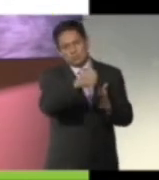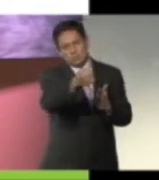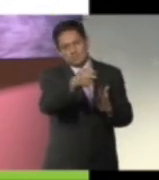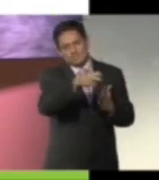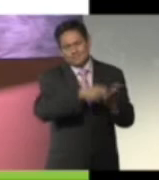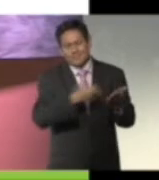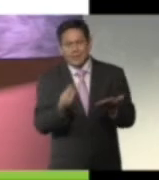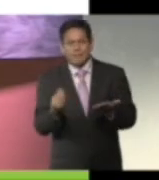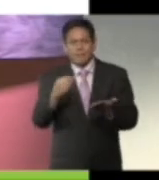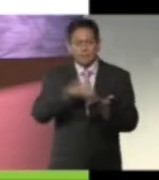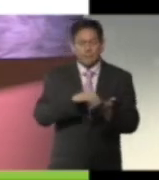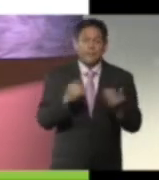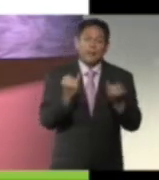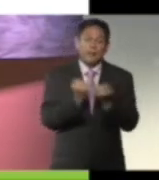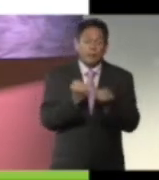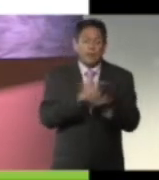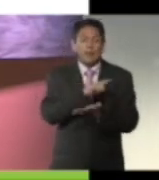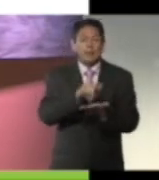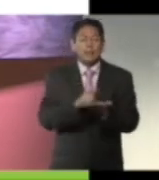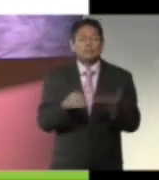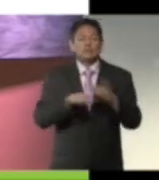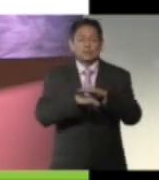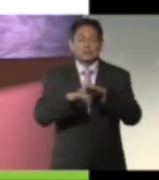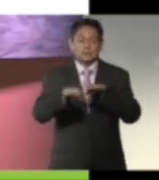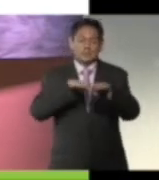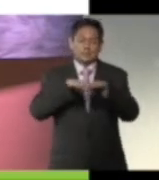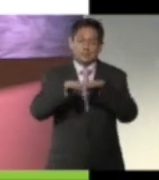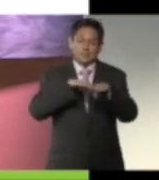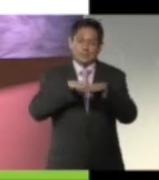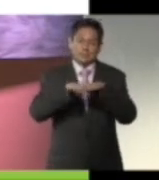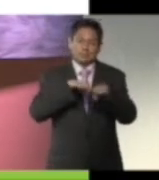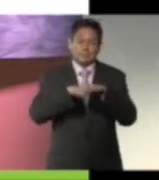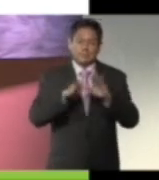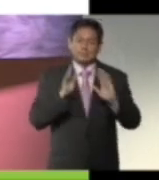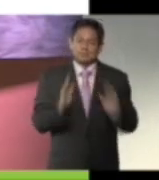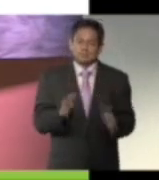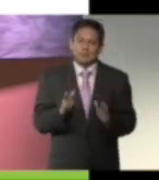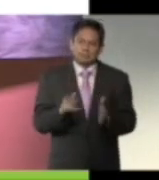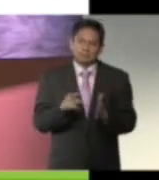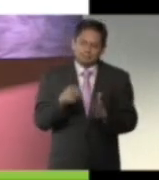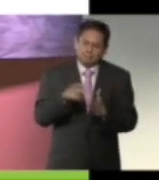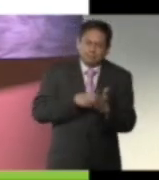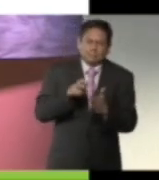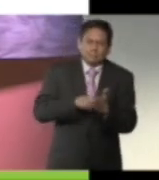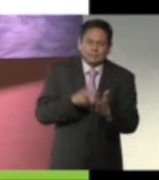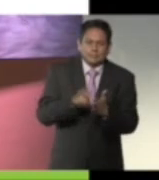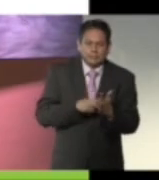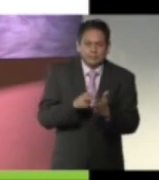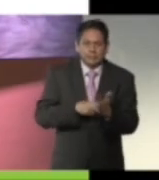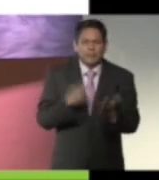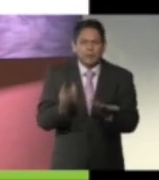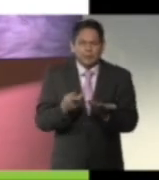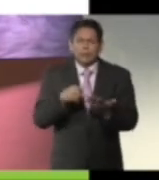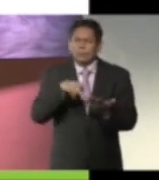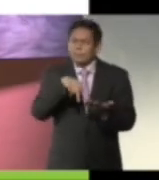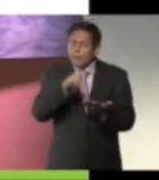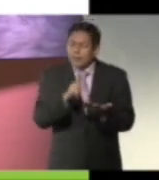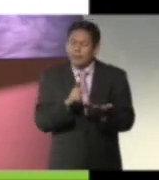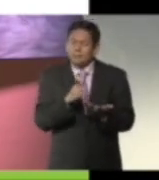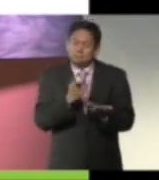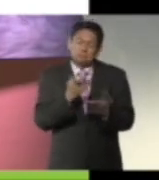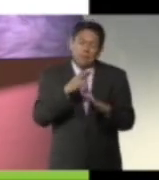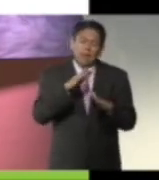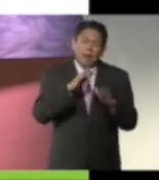acompañamos de una reforma laboral que solamente quiero comentar, que en algunos casos siguió siendo desigual por ley y en